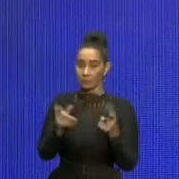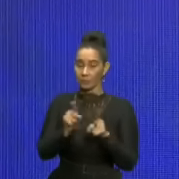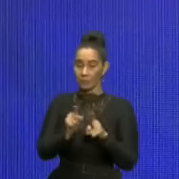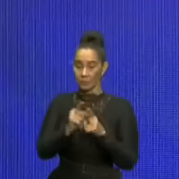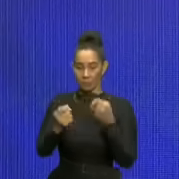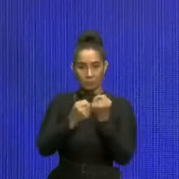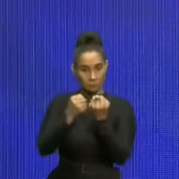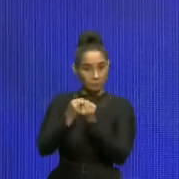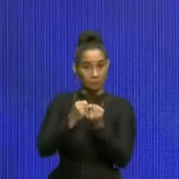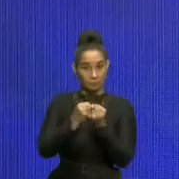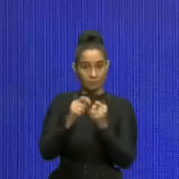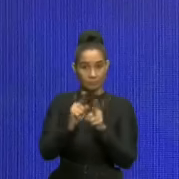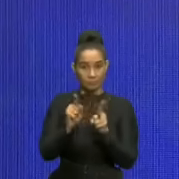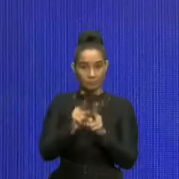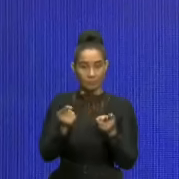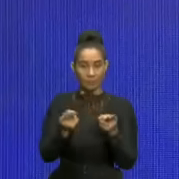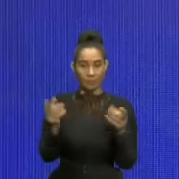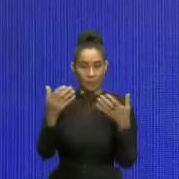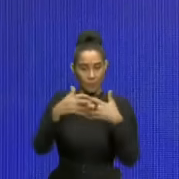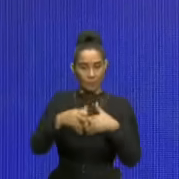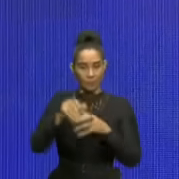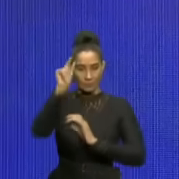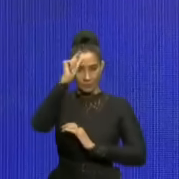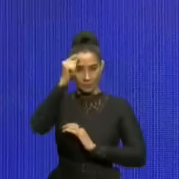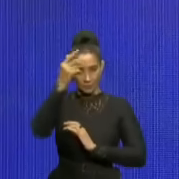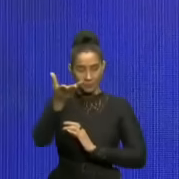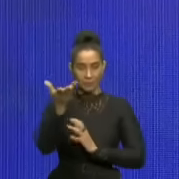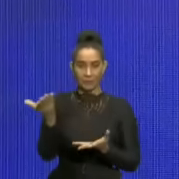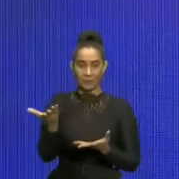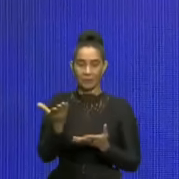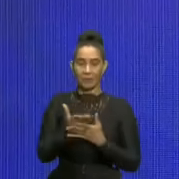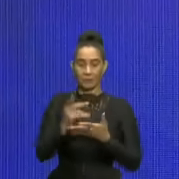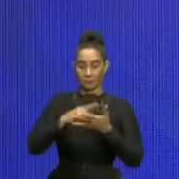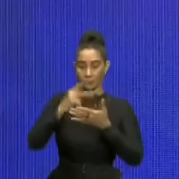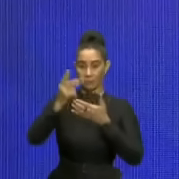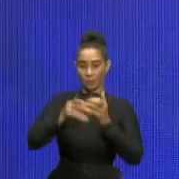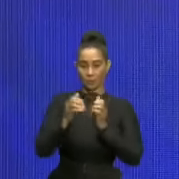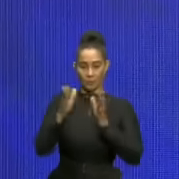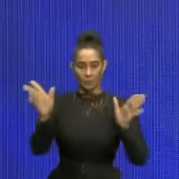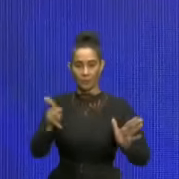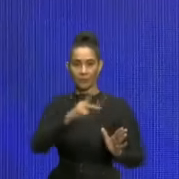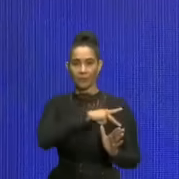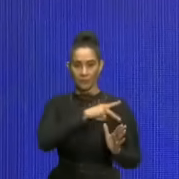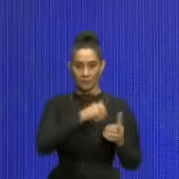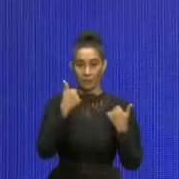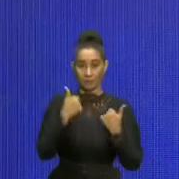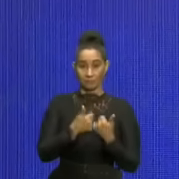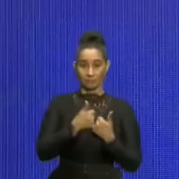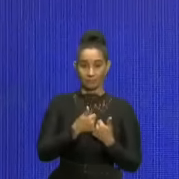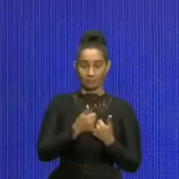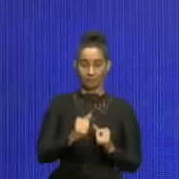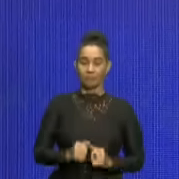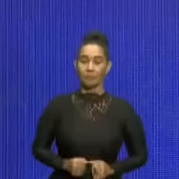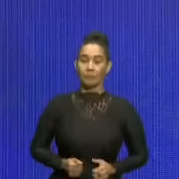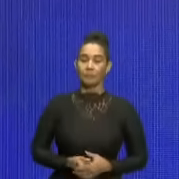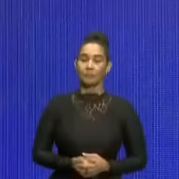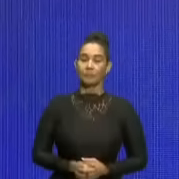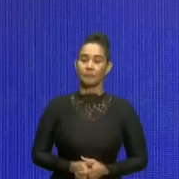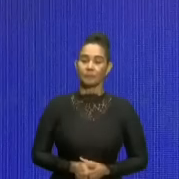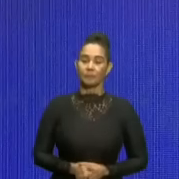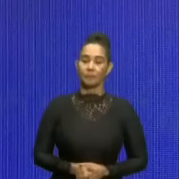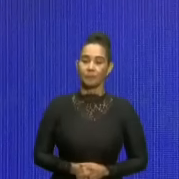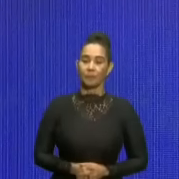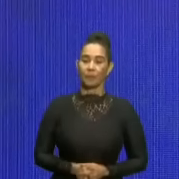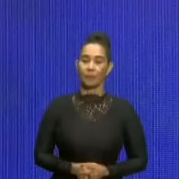que aporten también, junto con el gobierno, y hacer un proyecto público-privado en eso también,